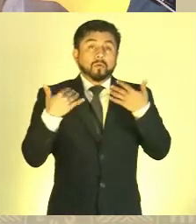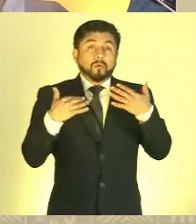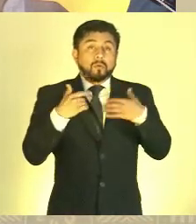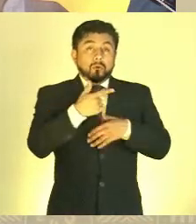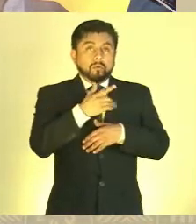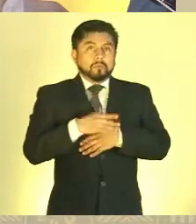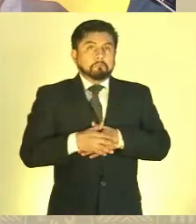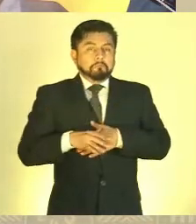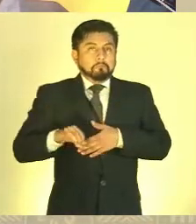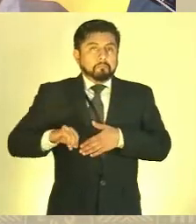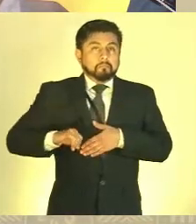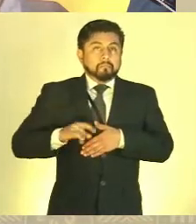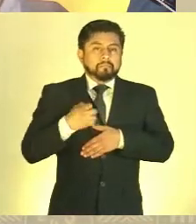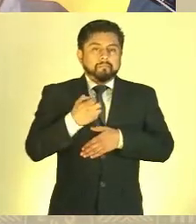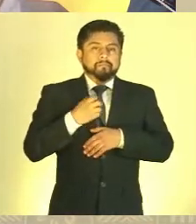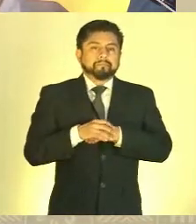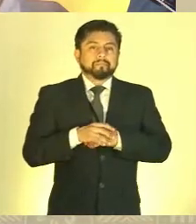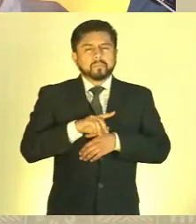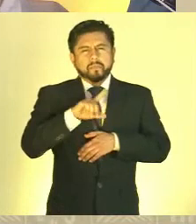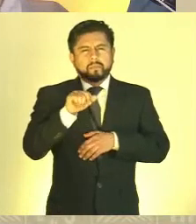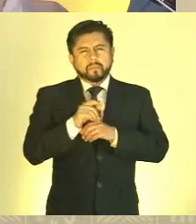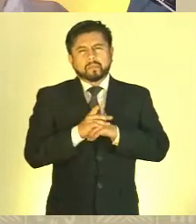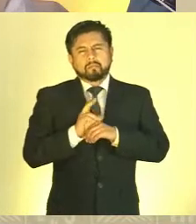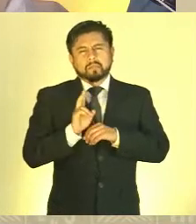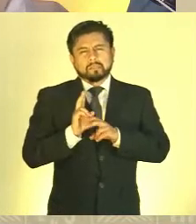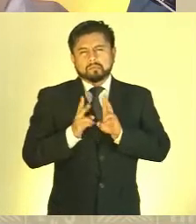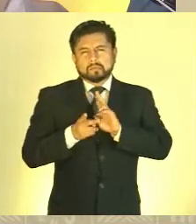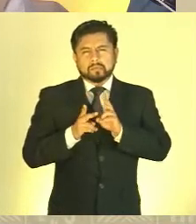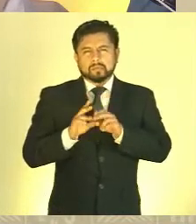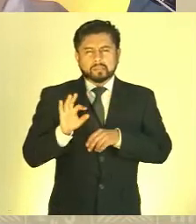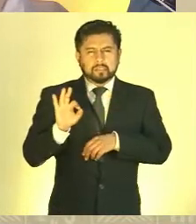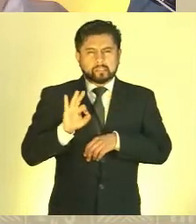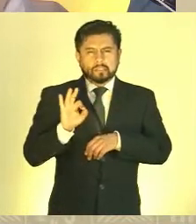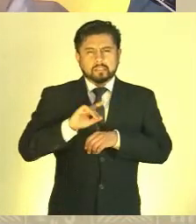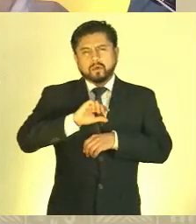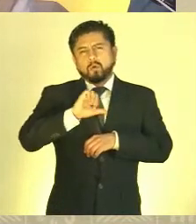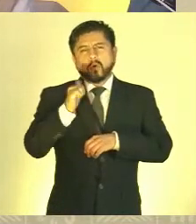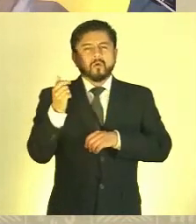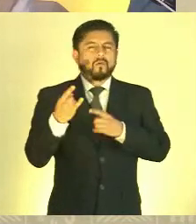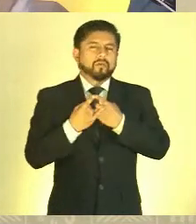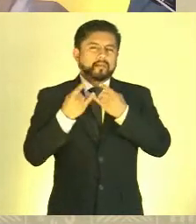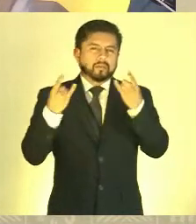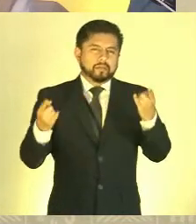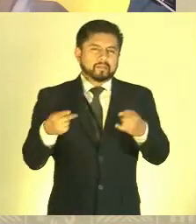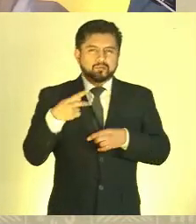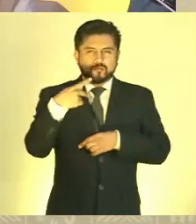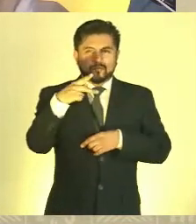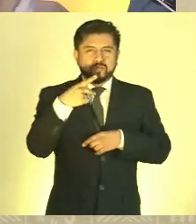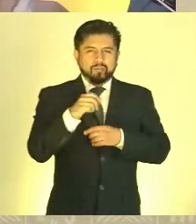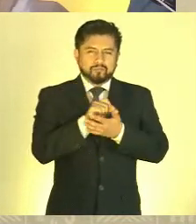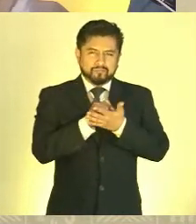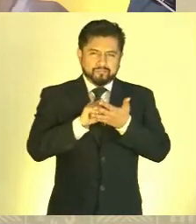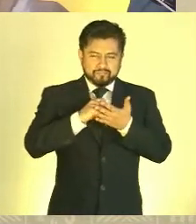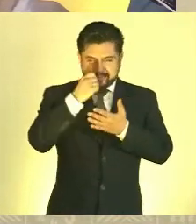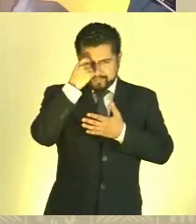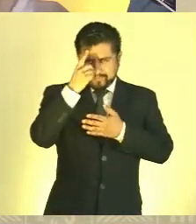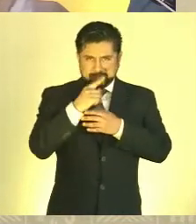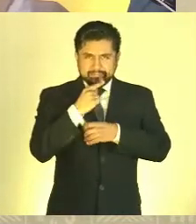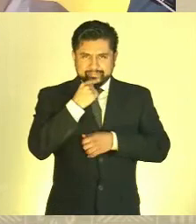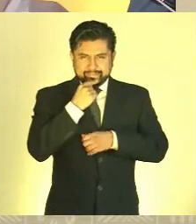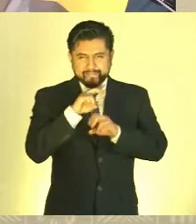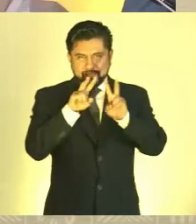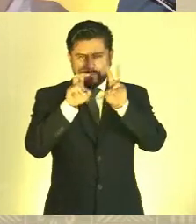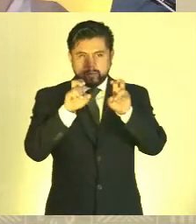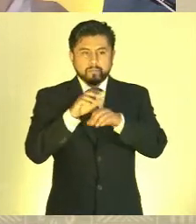implicada otra, que después hablaré de eso, una trama policíaca muy interesante. Pero platícanos de esto, Bruno,